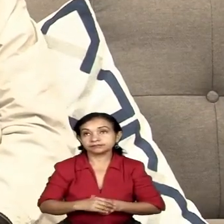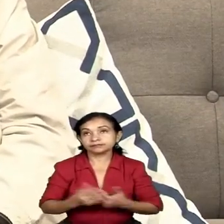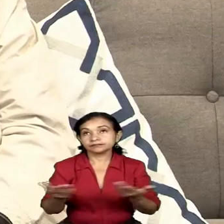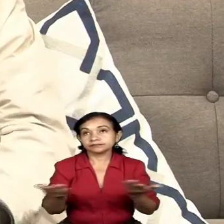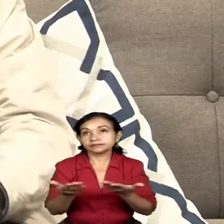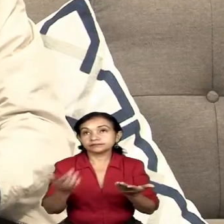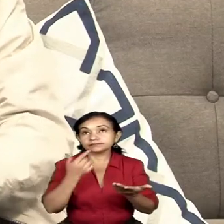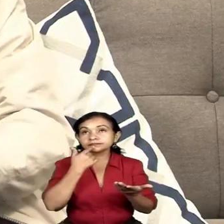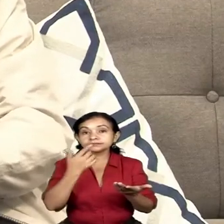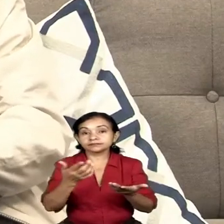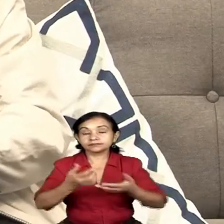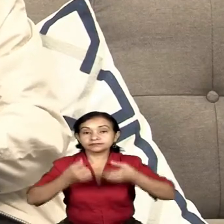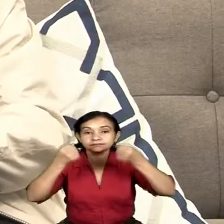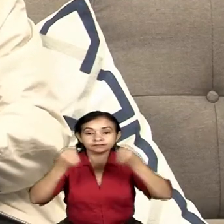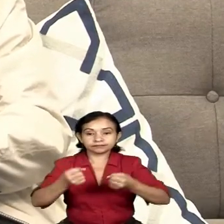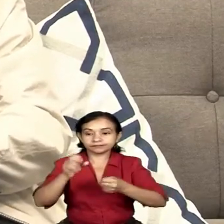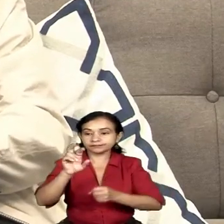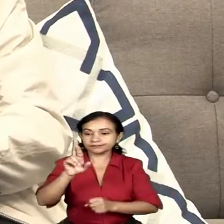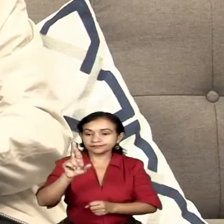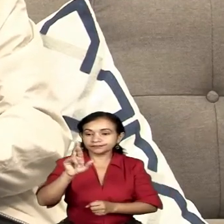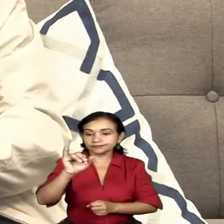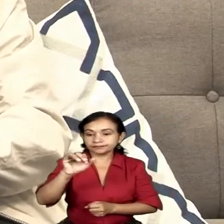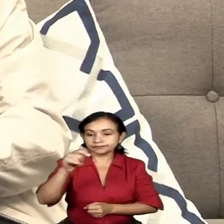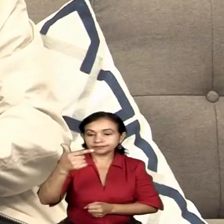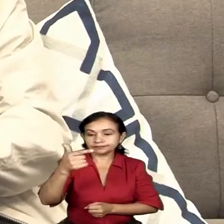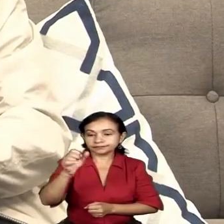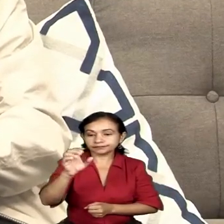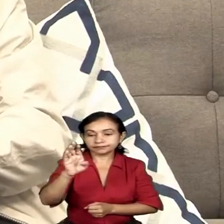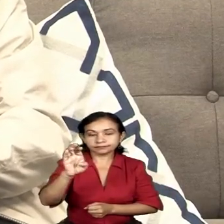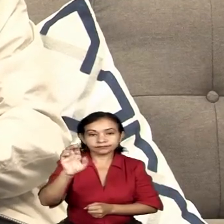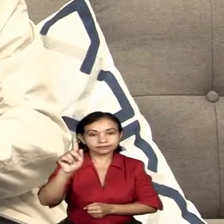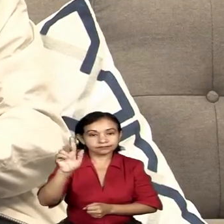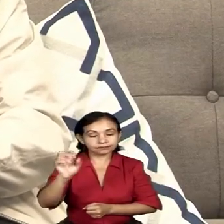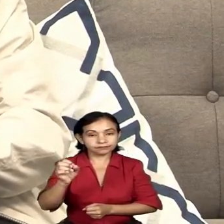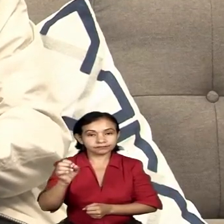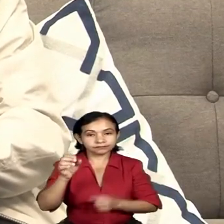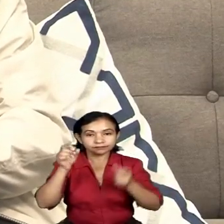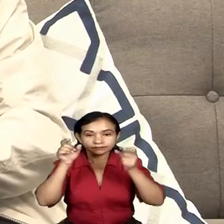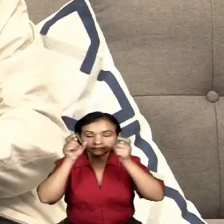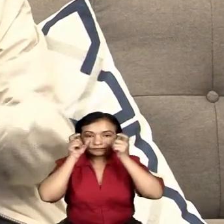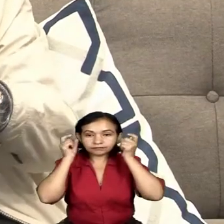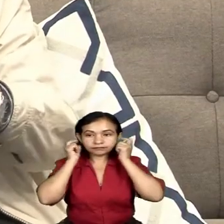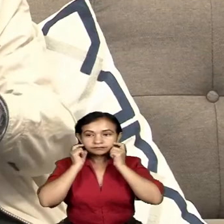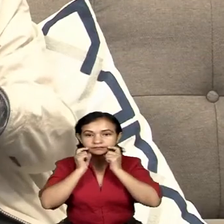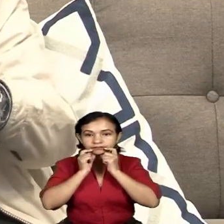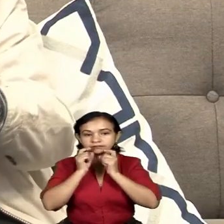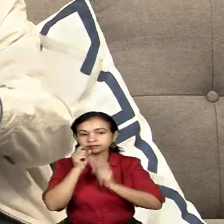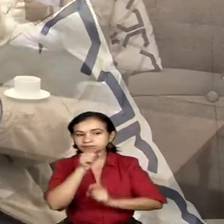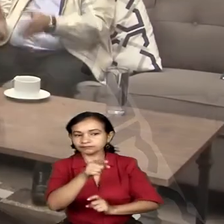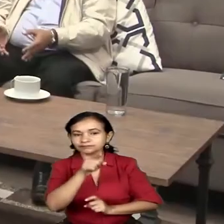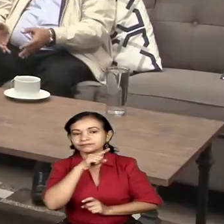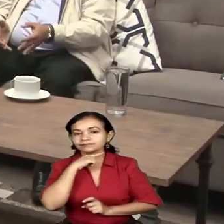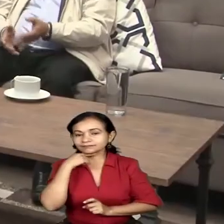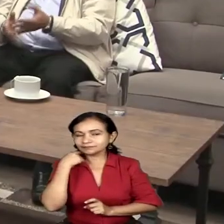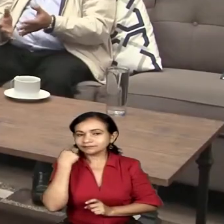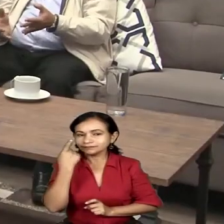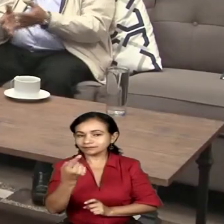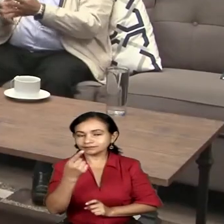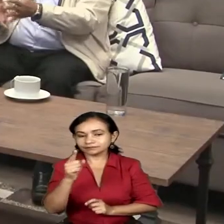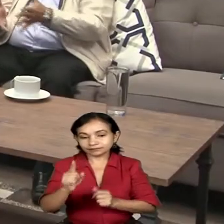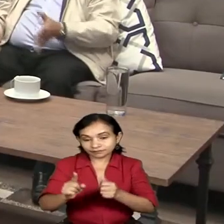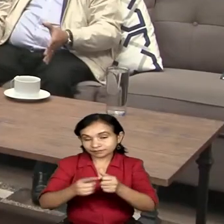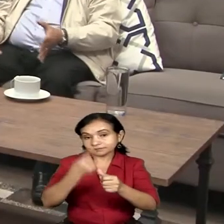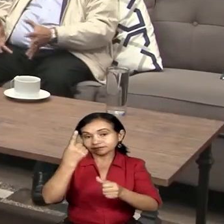Por eso es que Rigoberto, Carlos, lo cataloga como un verdadero revolucionario, un verdadero héroe. Es el primero